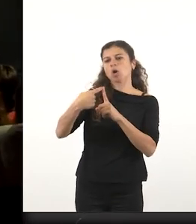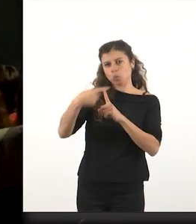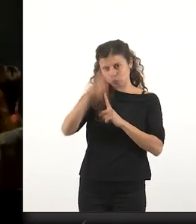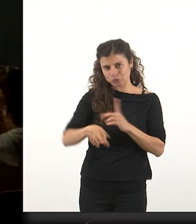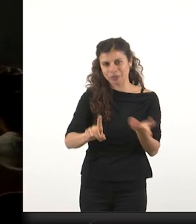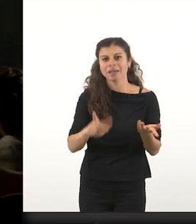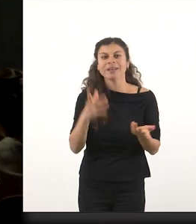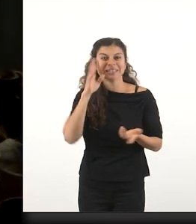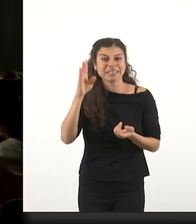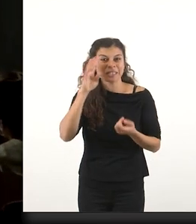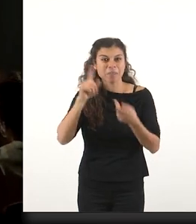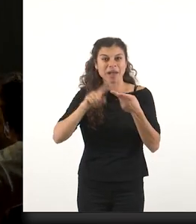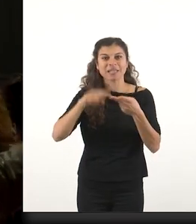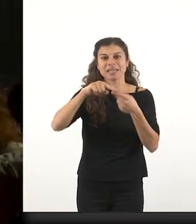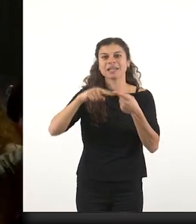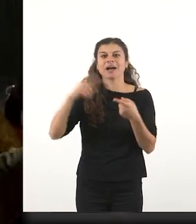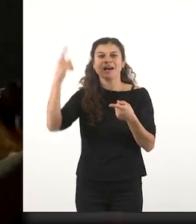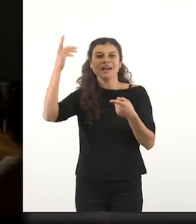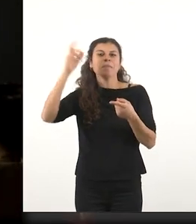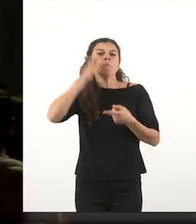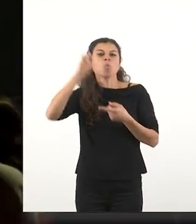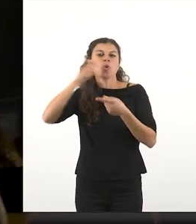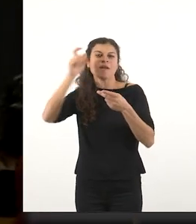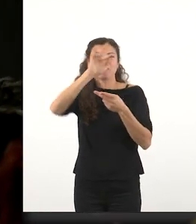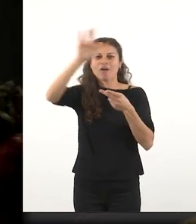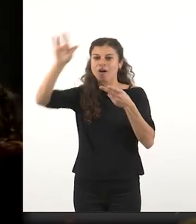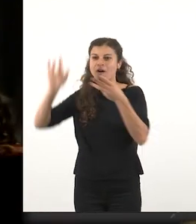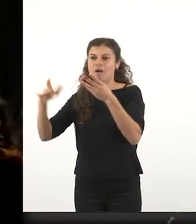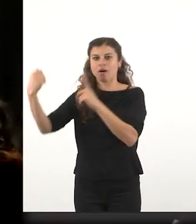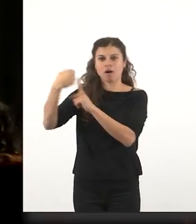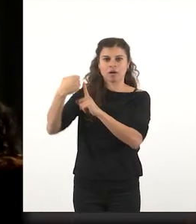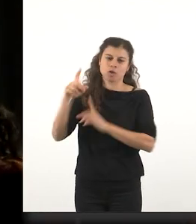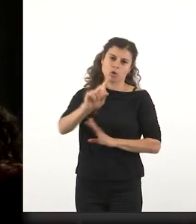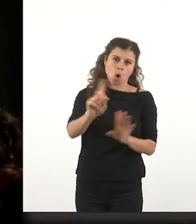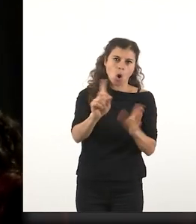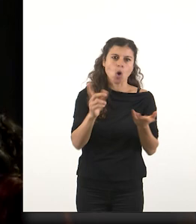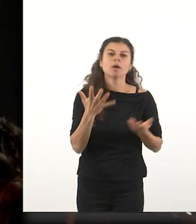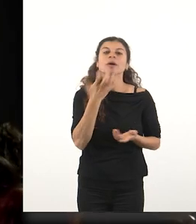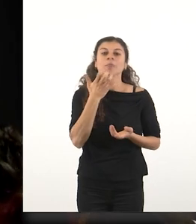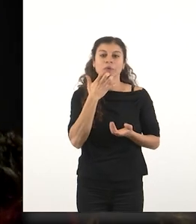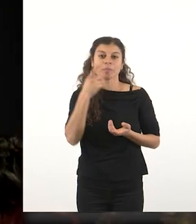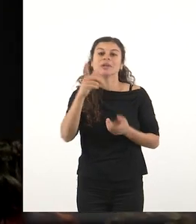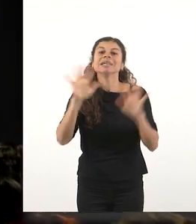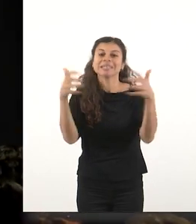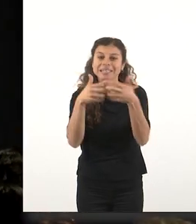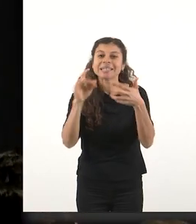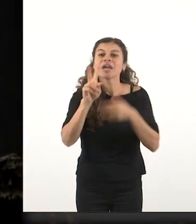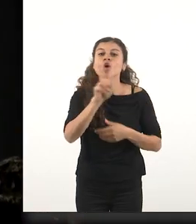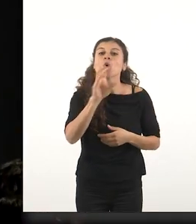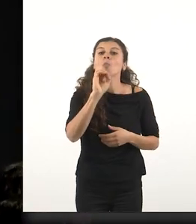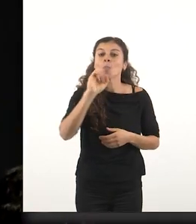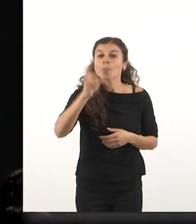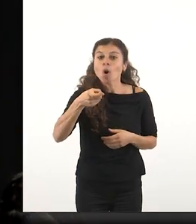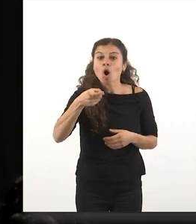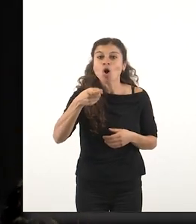mismo tío por Linares, por Úbeda, donde está la Pamela que la reviento? No, a mí me acosan los forocochinos, los de Vox, que mandan